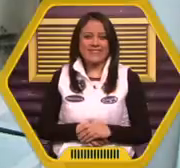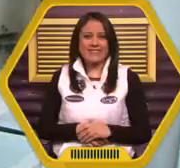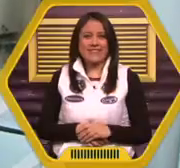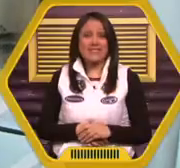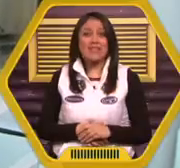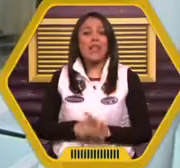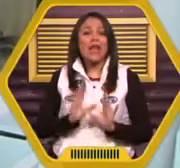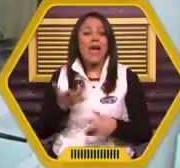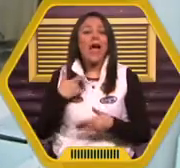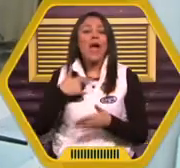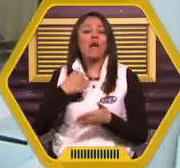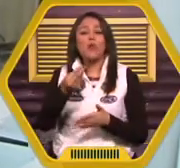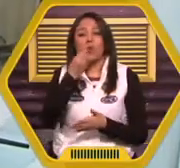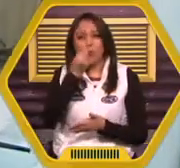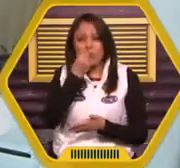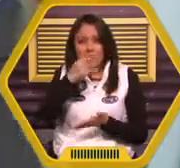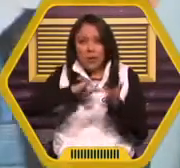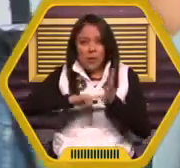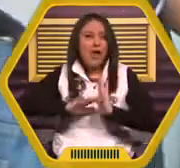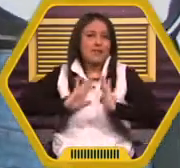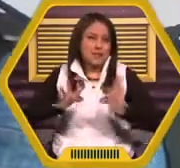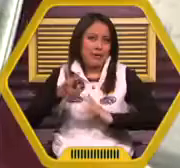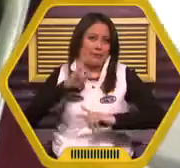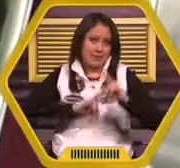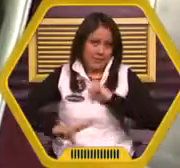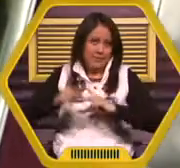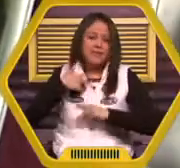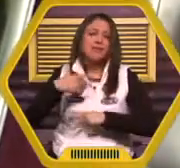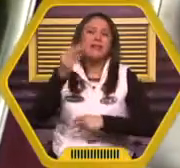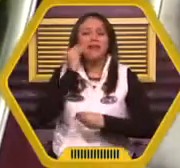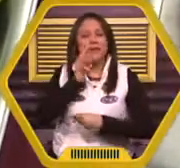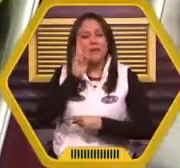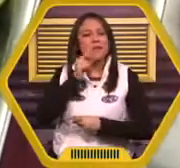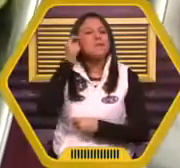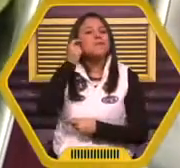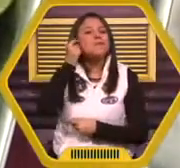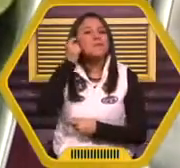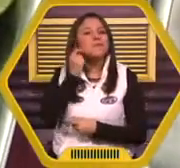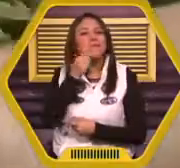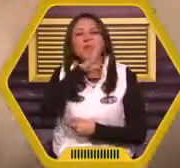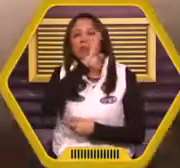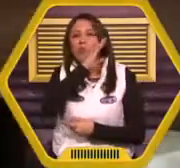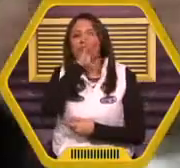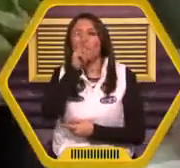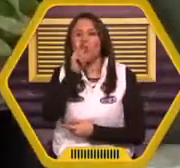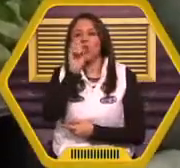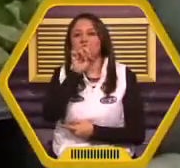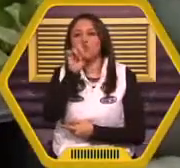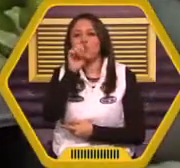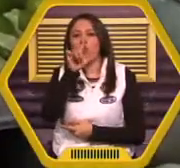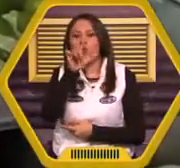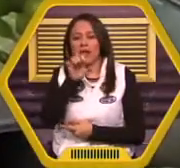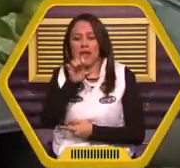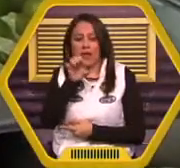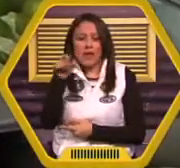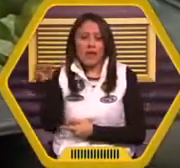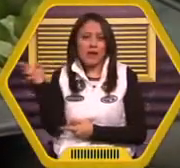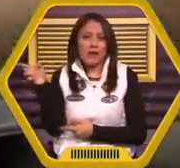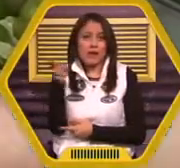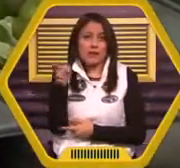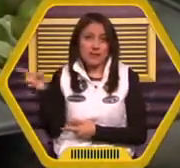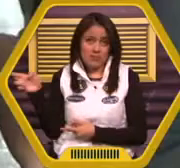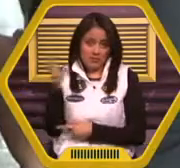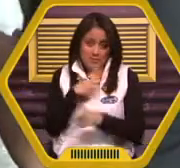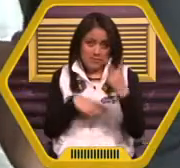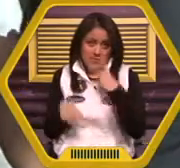La hora de la comida llegó y esta vez al estilo guerrero con un tradicional pozole que trajo el restaurante La Almendrita. Que se acompaña con